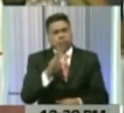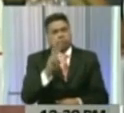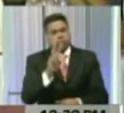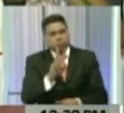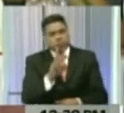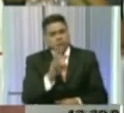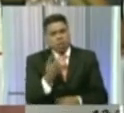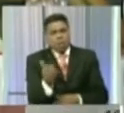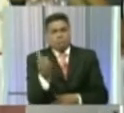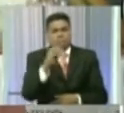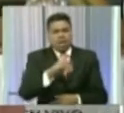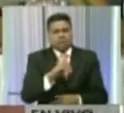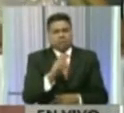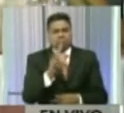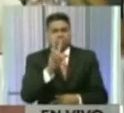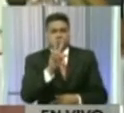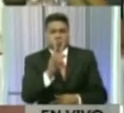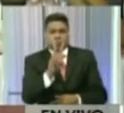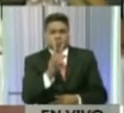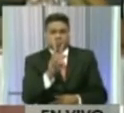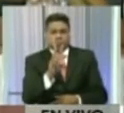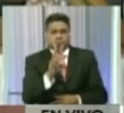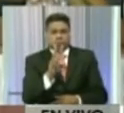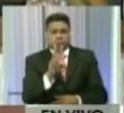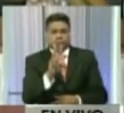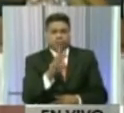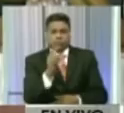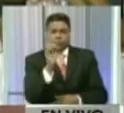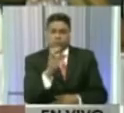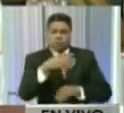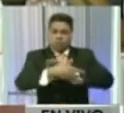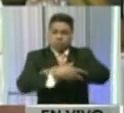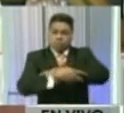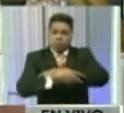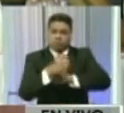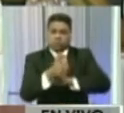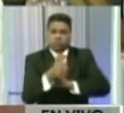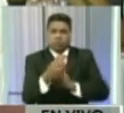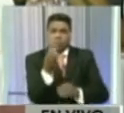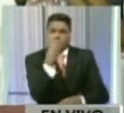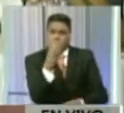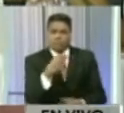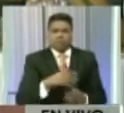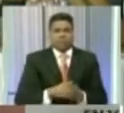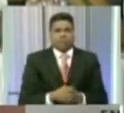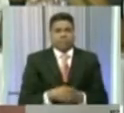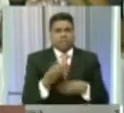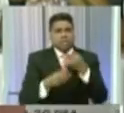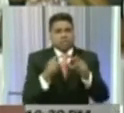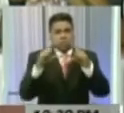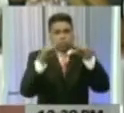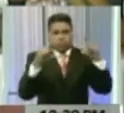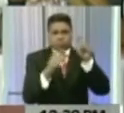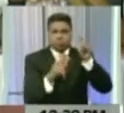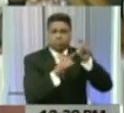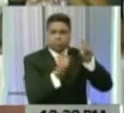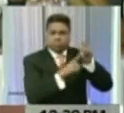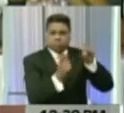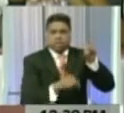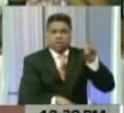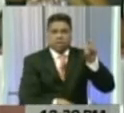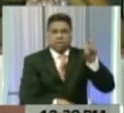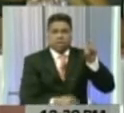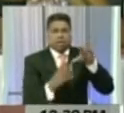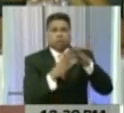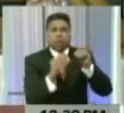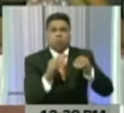alimentario y aumentó el salario mínimo y creó esta tarjeta de las